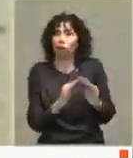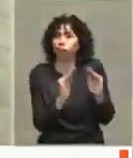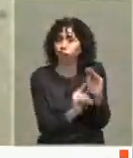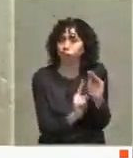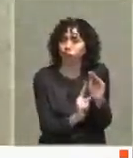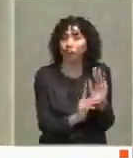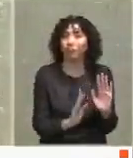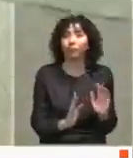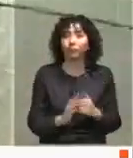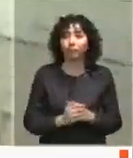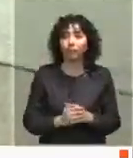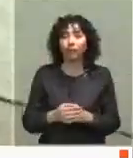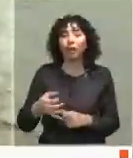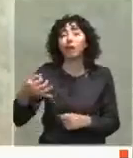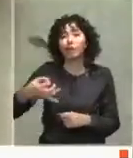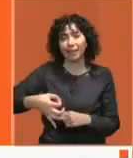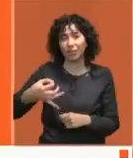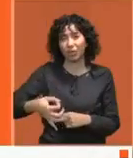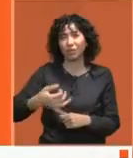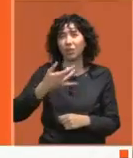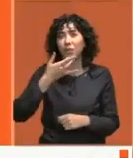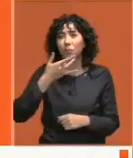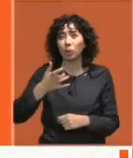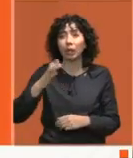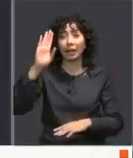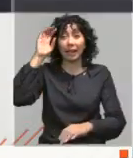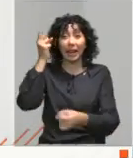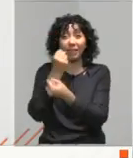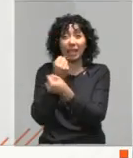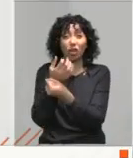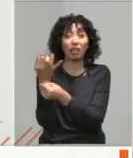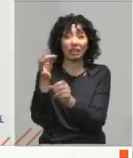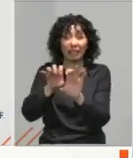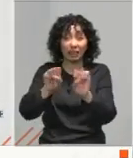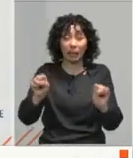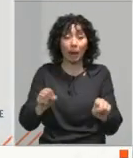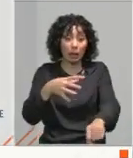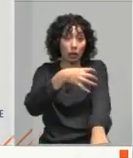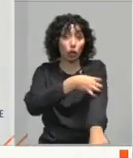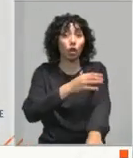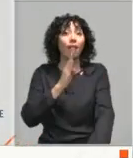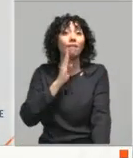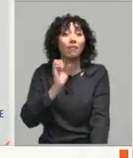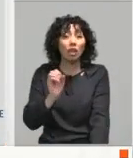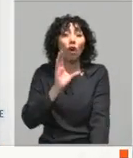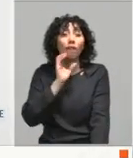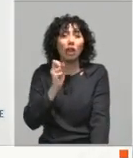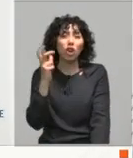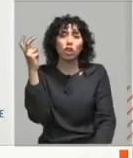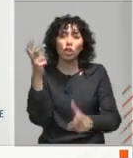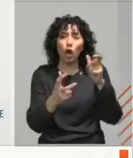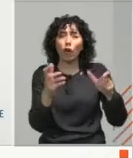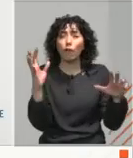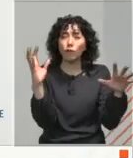Tienen razón, porque según el sistema Stop de Carabineros, en el Biobío los robos violentos de vehículos aumentaron